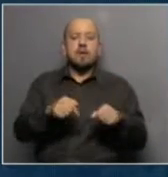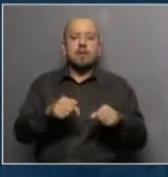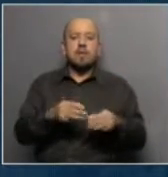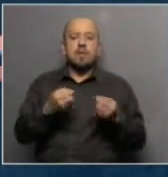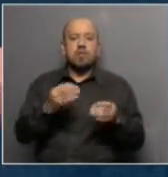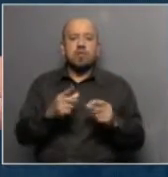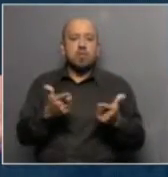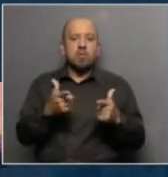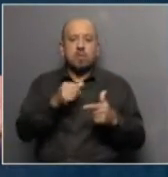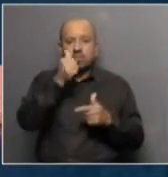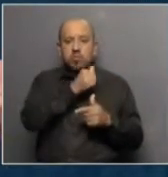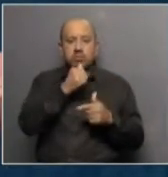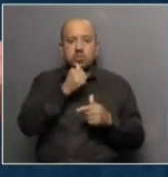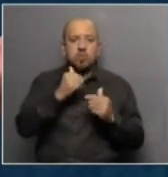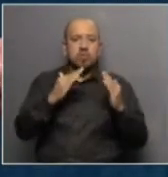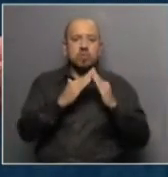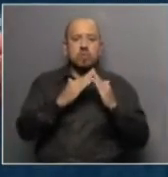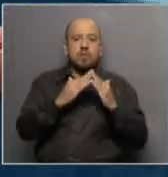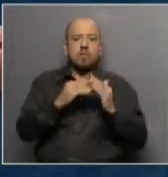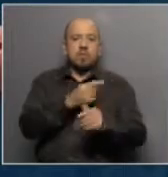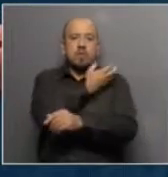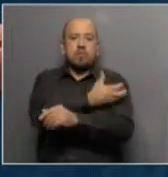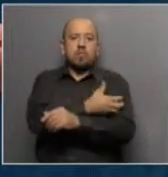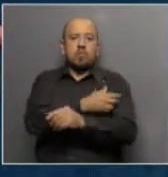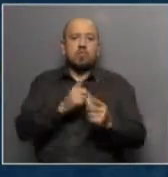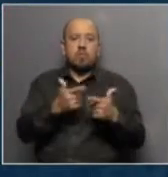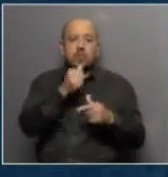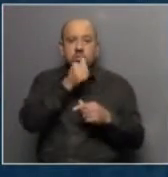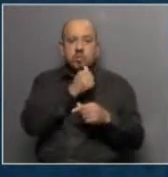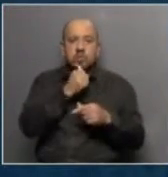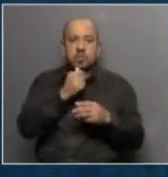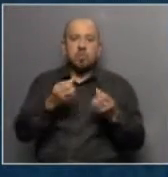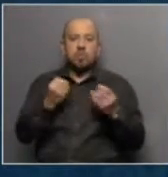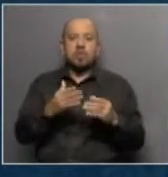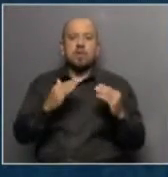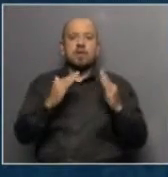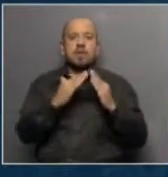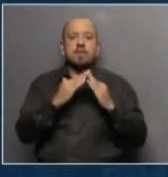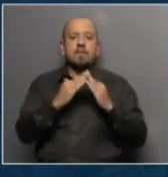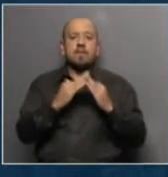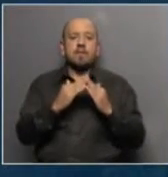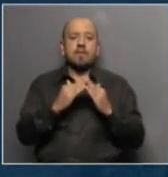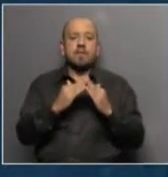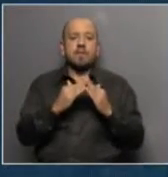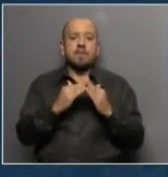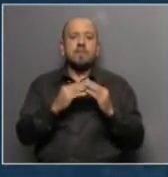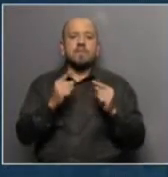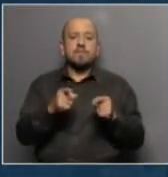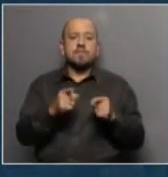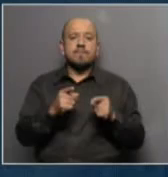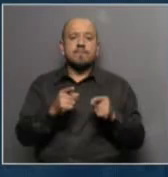Porque no había solución al problema de la vivienda para los sectores más modestos de la población. Porque a la vivienda también ser un bien de